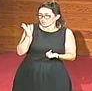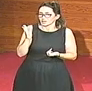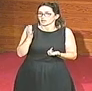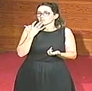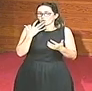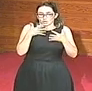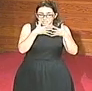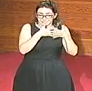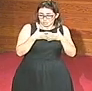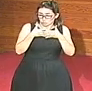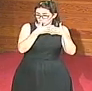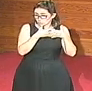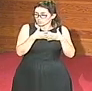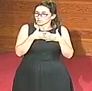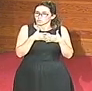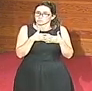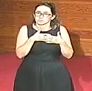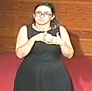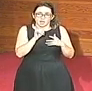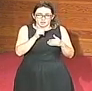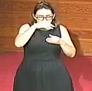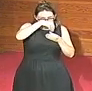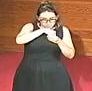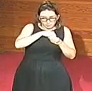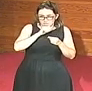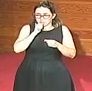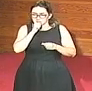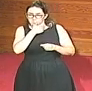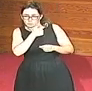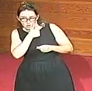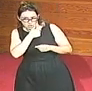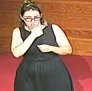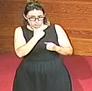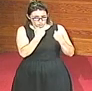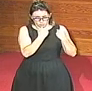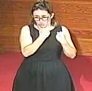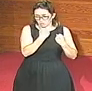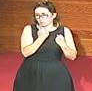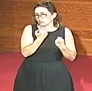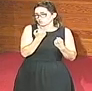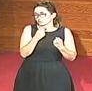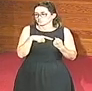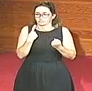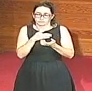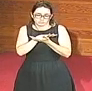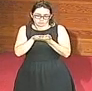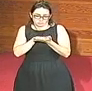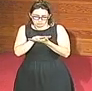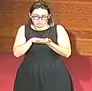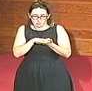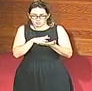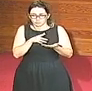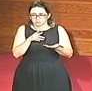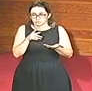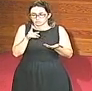tiene un aparato de espionaje potentísimo, como estamos viendo. Hablamos mucho, y yo la primera,